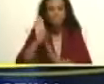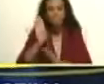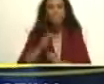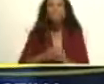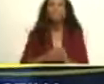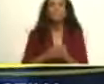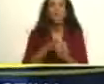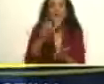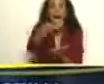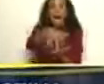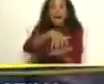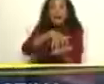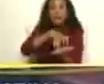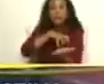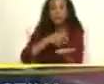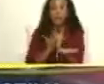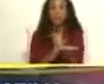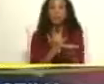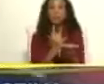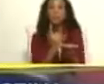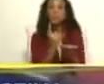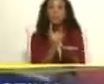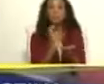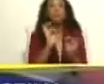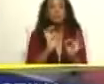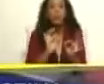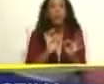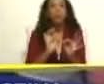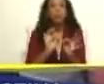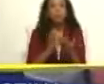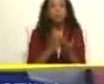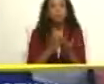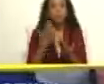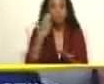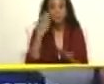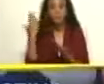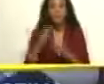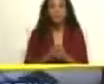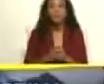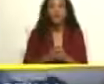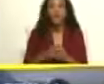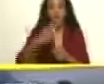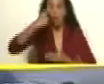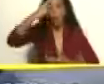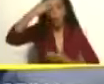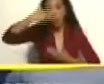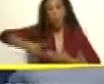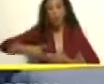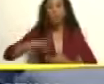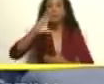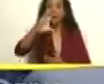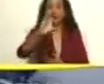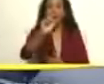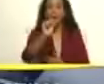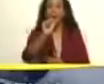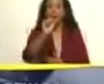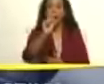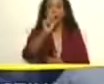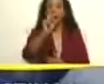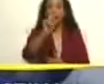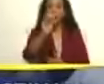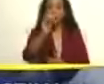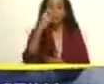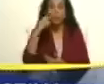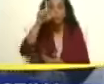La agricultura, el comandante Castro Soteldo no está presente porque